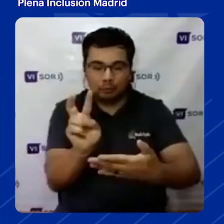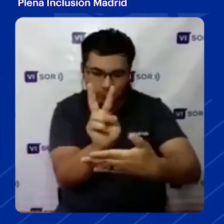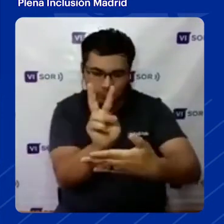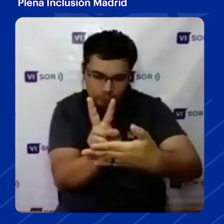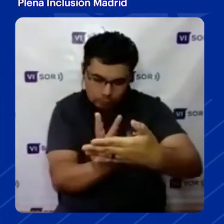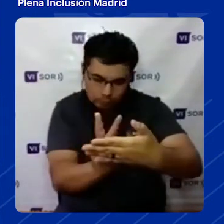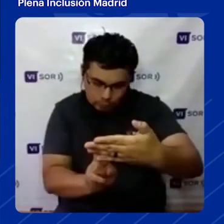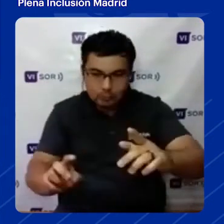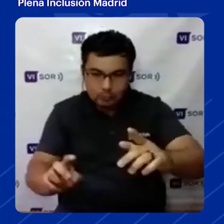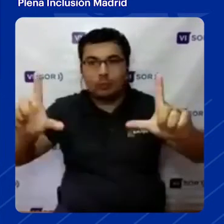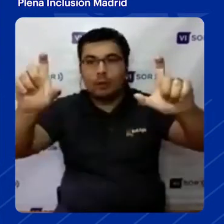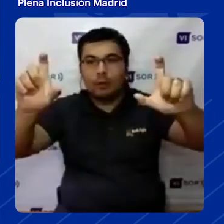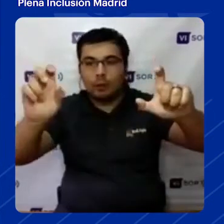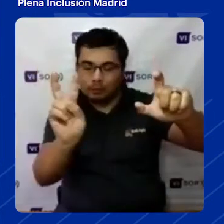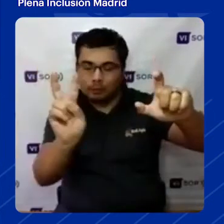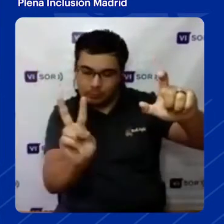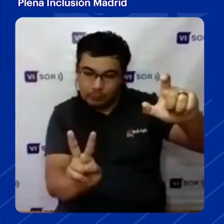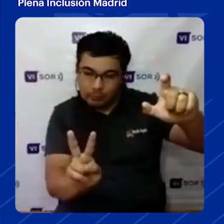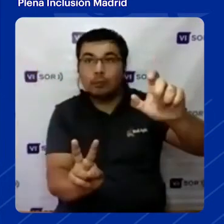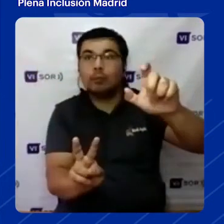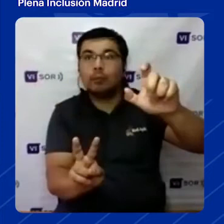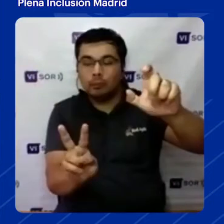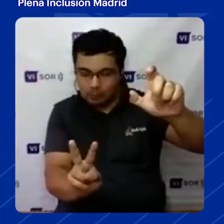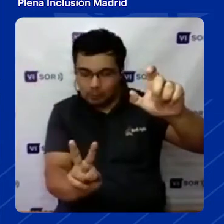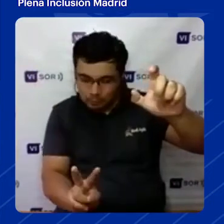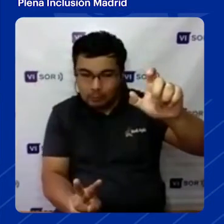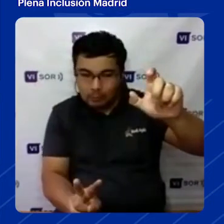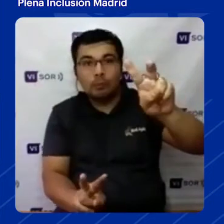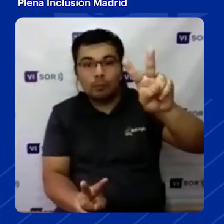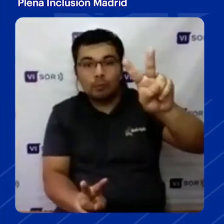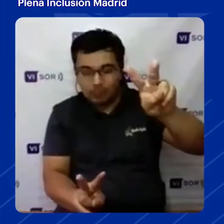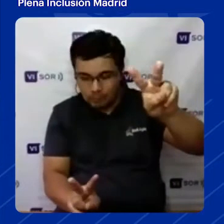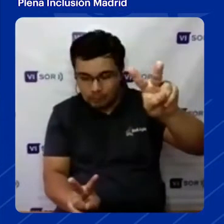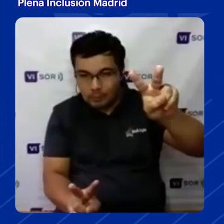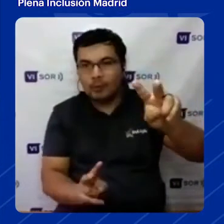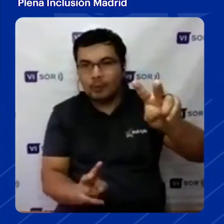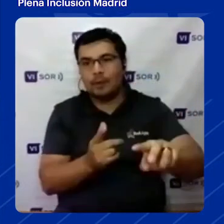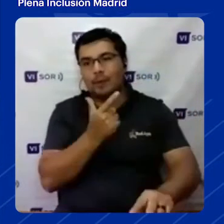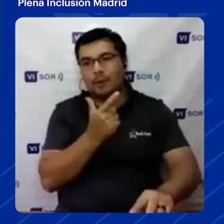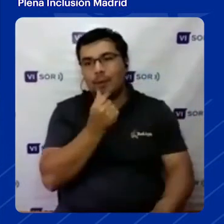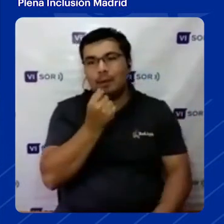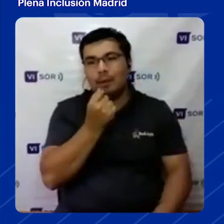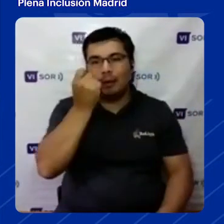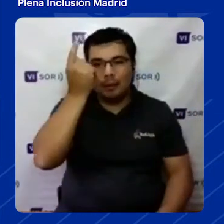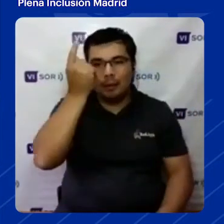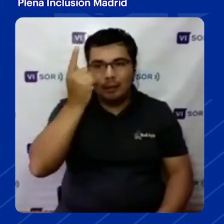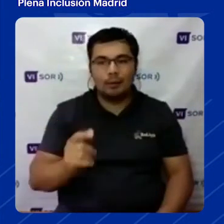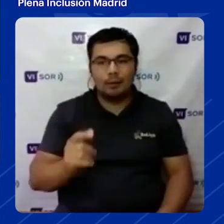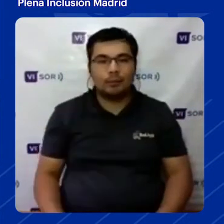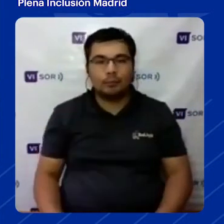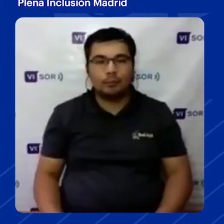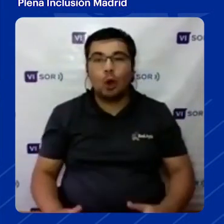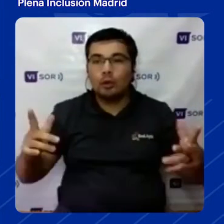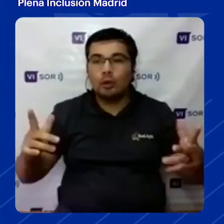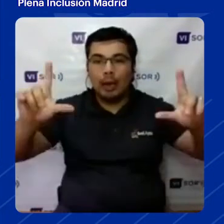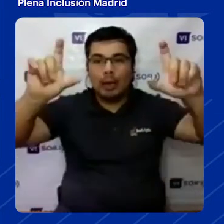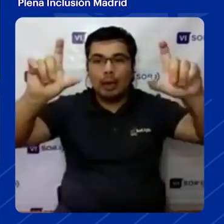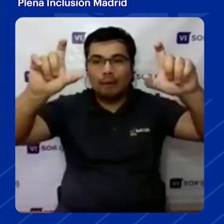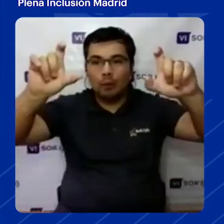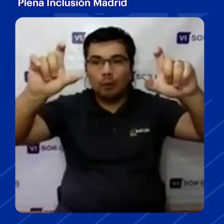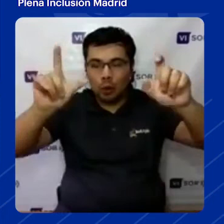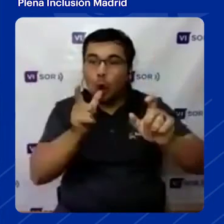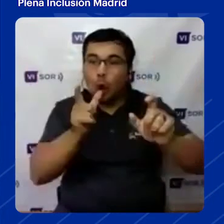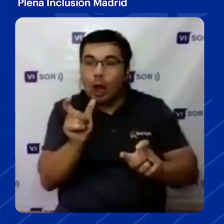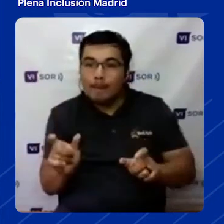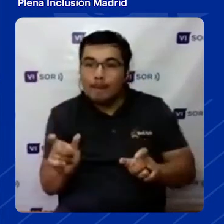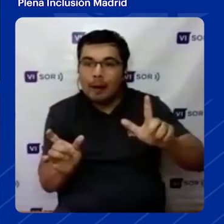reforcemos el significado de las palabras con las imágenes. Y entonces verán que aquí tienen el cuadro completo